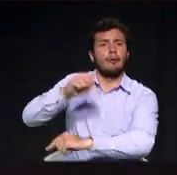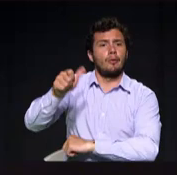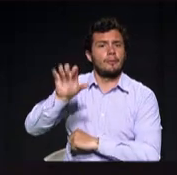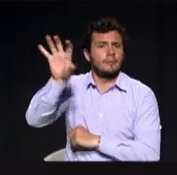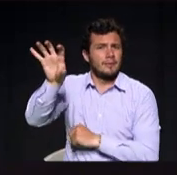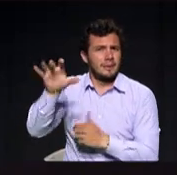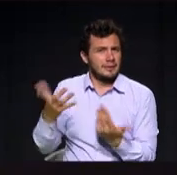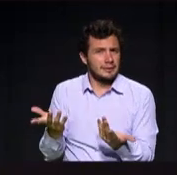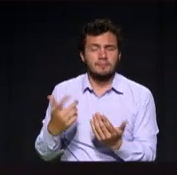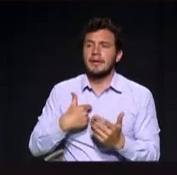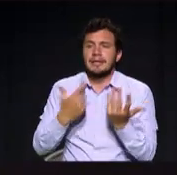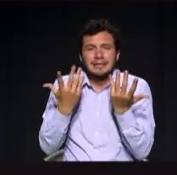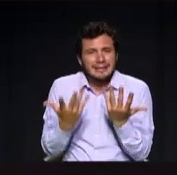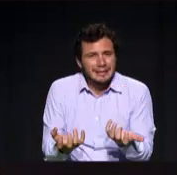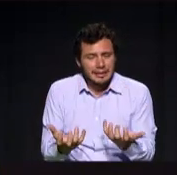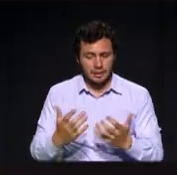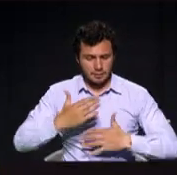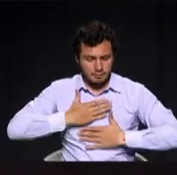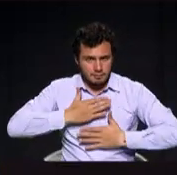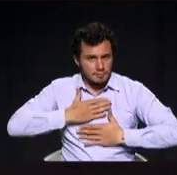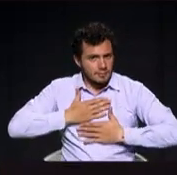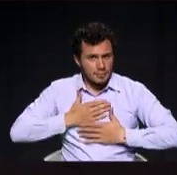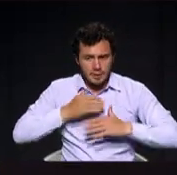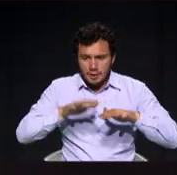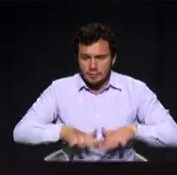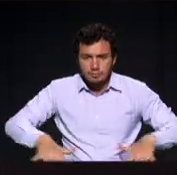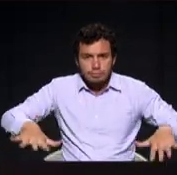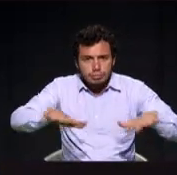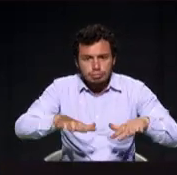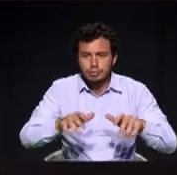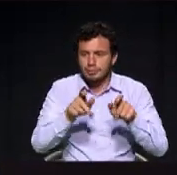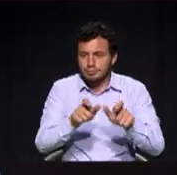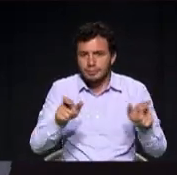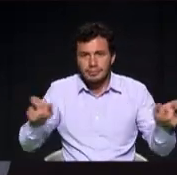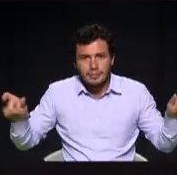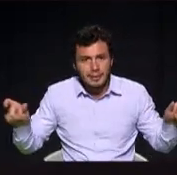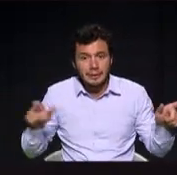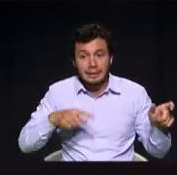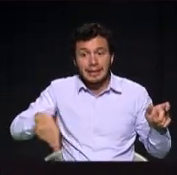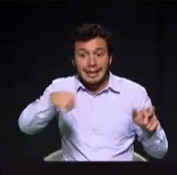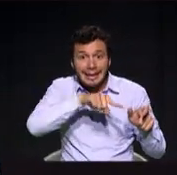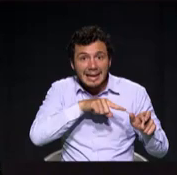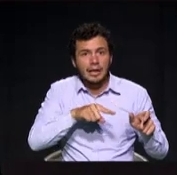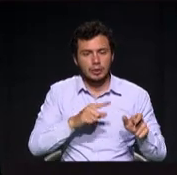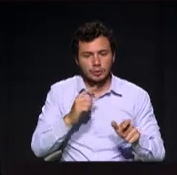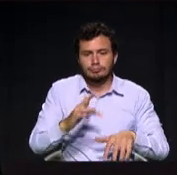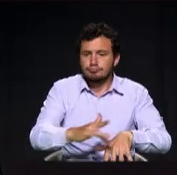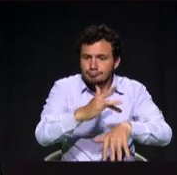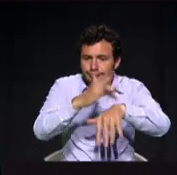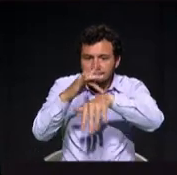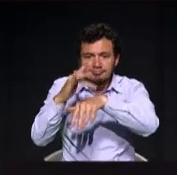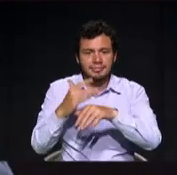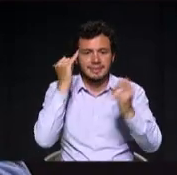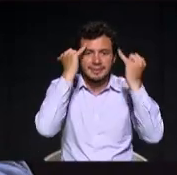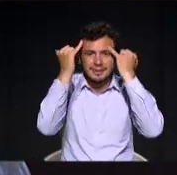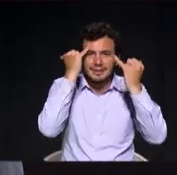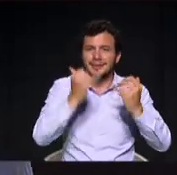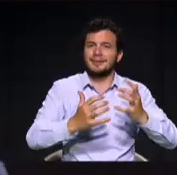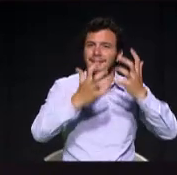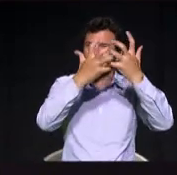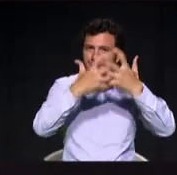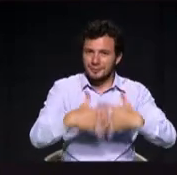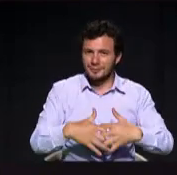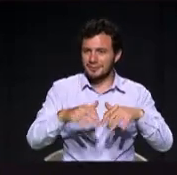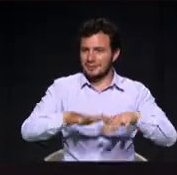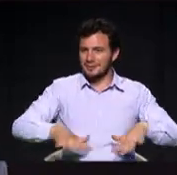emprendimiento desde nuestro propio desde nuestra propia población en nuestra propia gente promoviendo la industria en nuestra ciudad